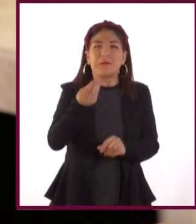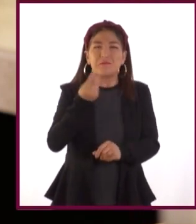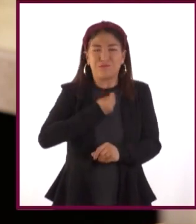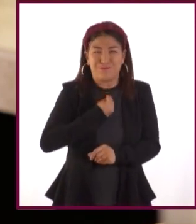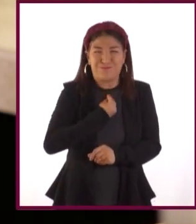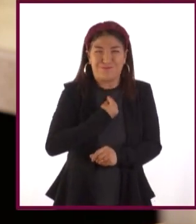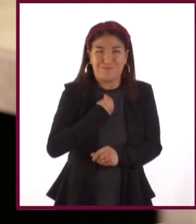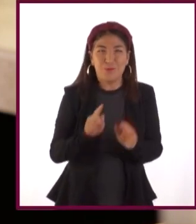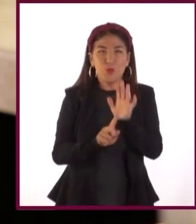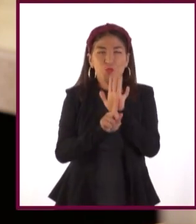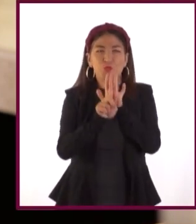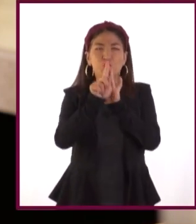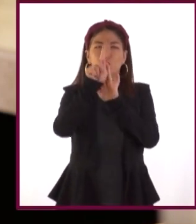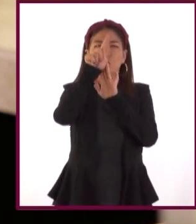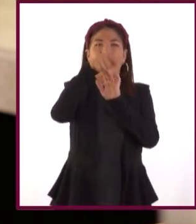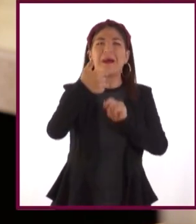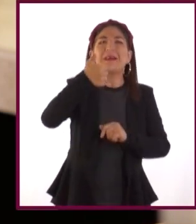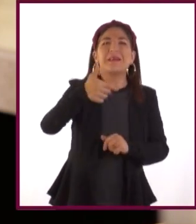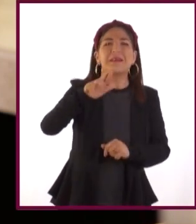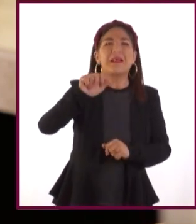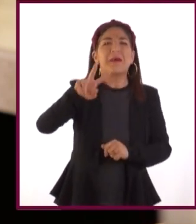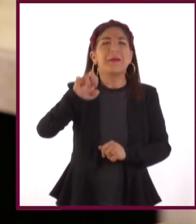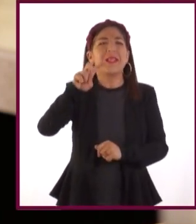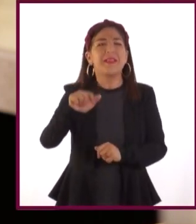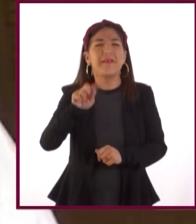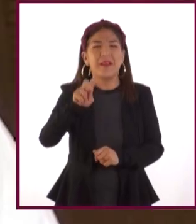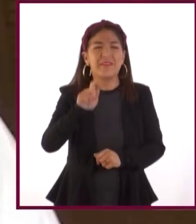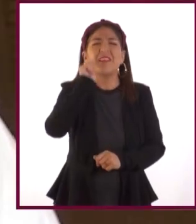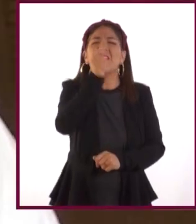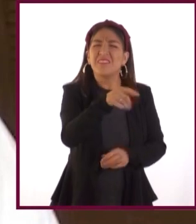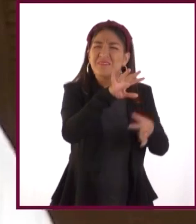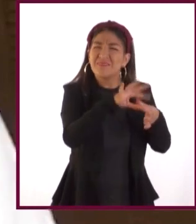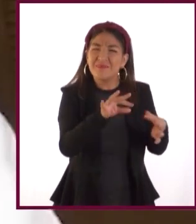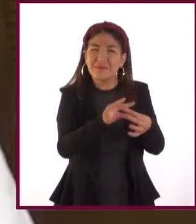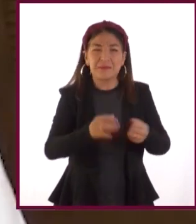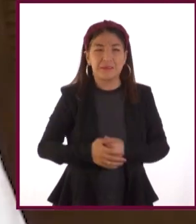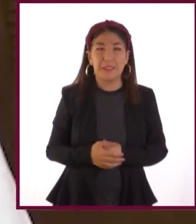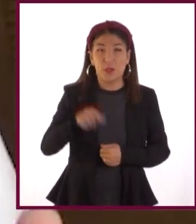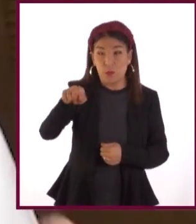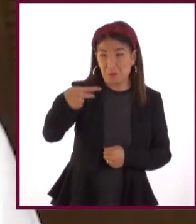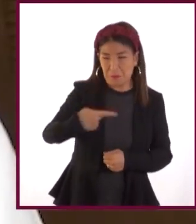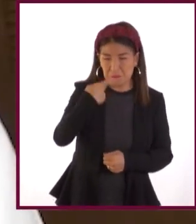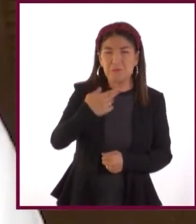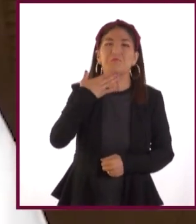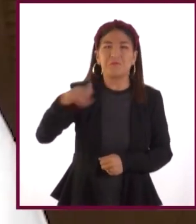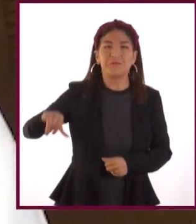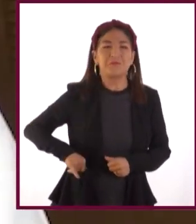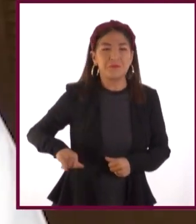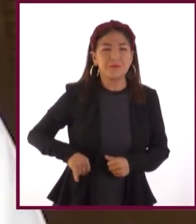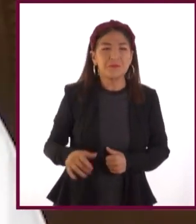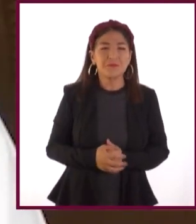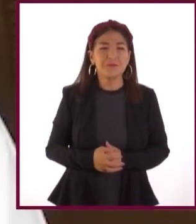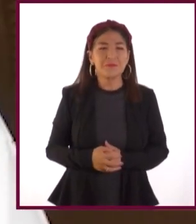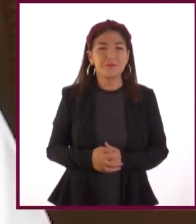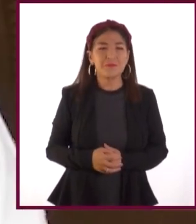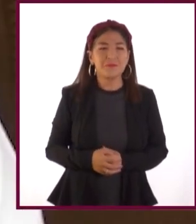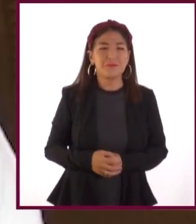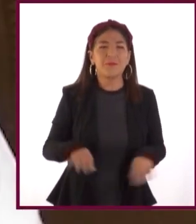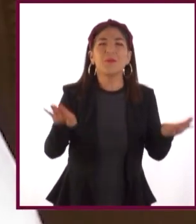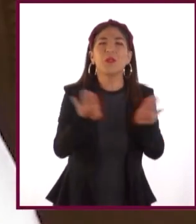esos mismos dos conceptos. Cuando hablamos de cohetes espaciales, se dice que el ser humano se tiene que enfrentar